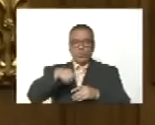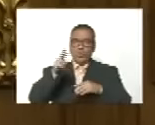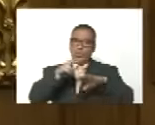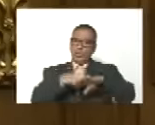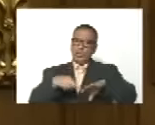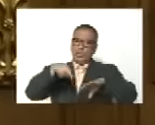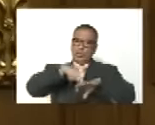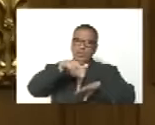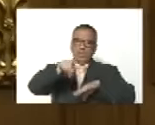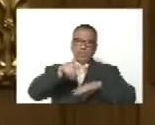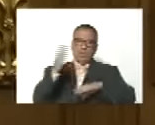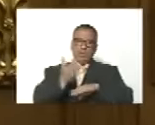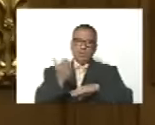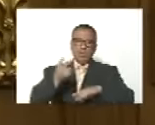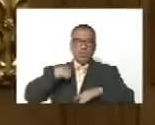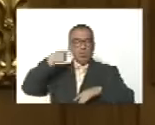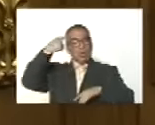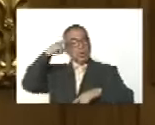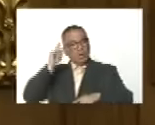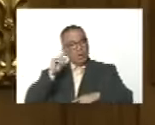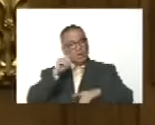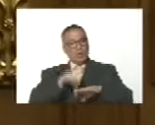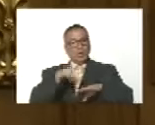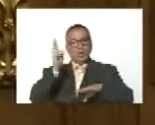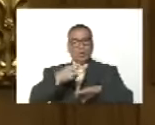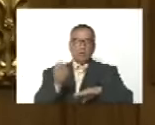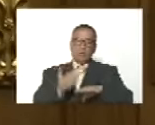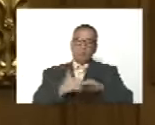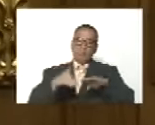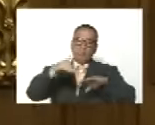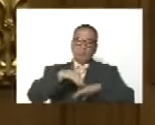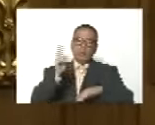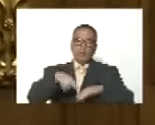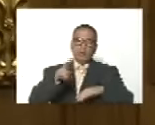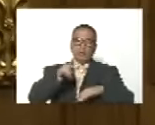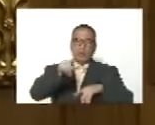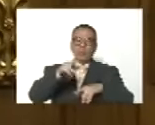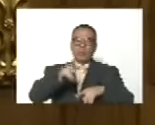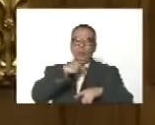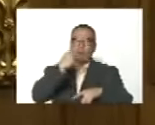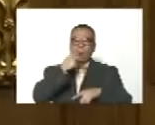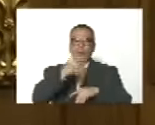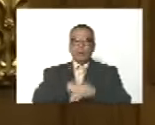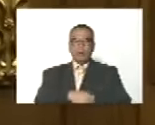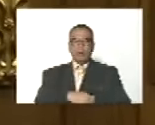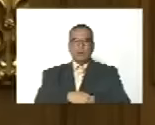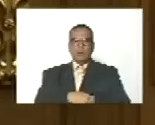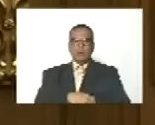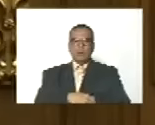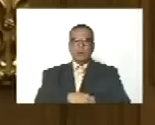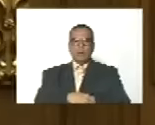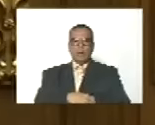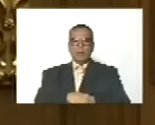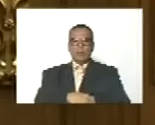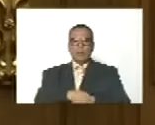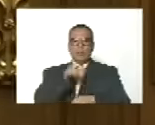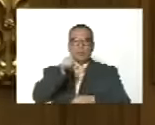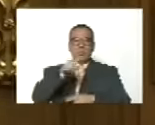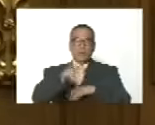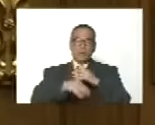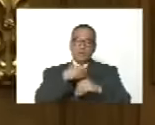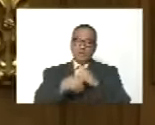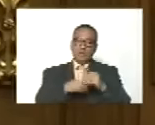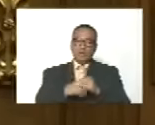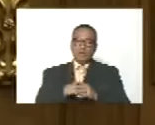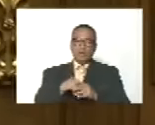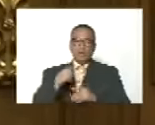levantado las sanciones. Yo soy de los que creo que no las van a levantar nunca, porque esa es su política. Y eso, por